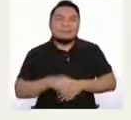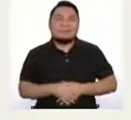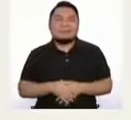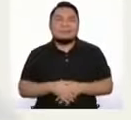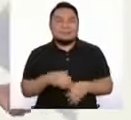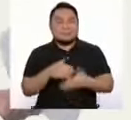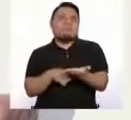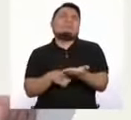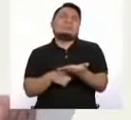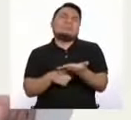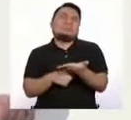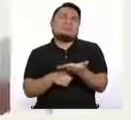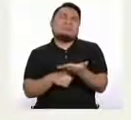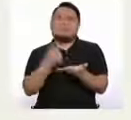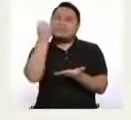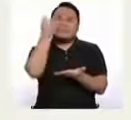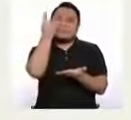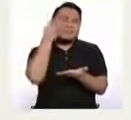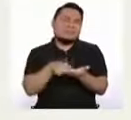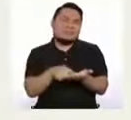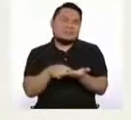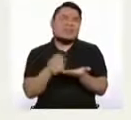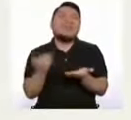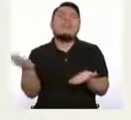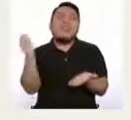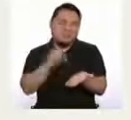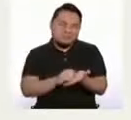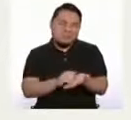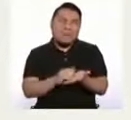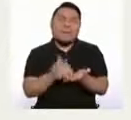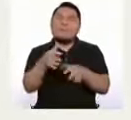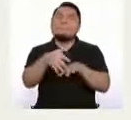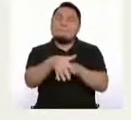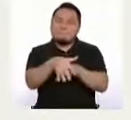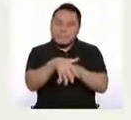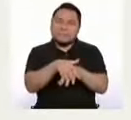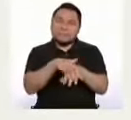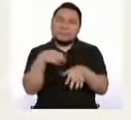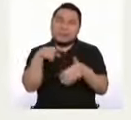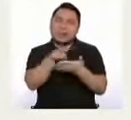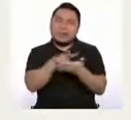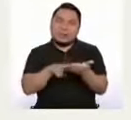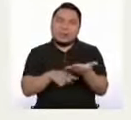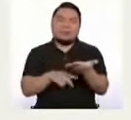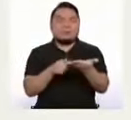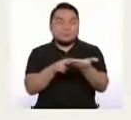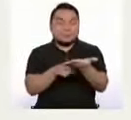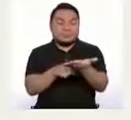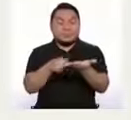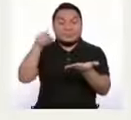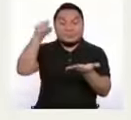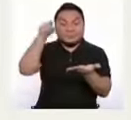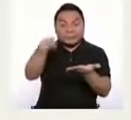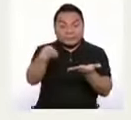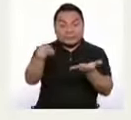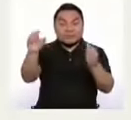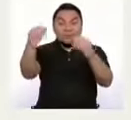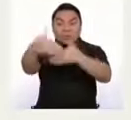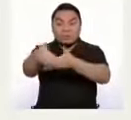¡Ah! No entendí nada. Voy a leerlo un poco más lento. Para el tesoro